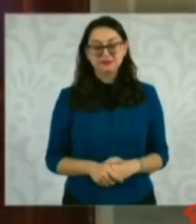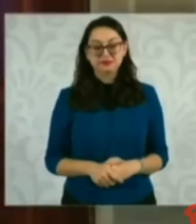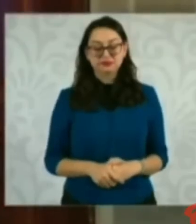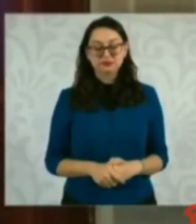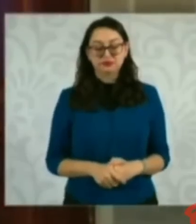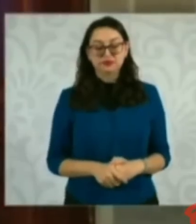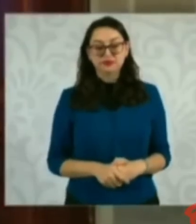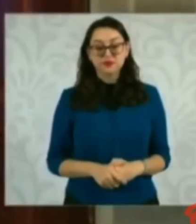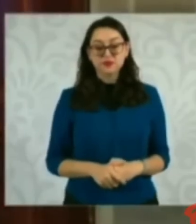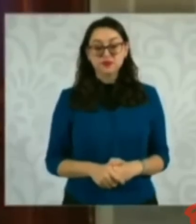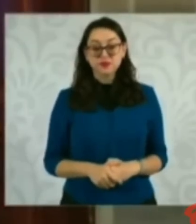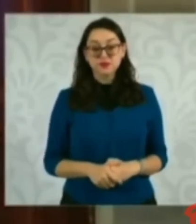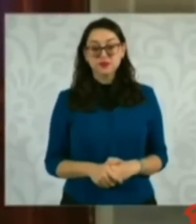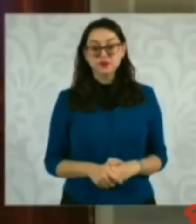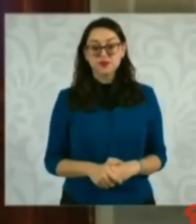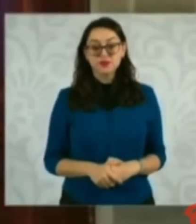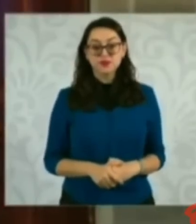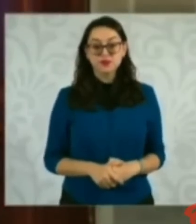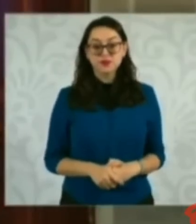Adelante.